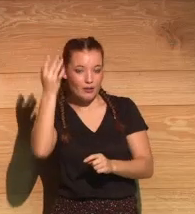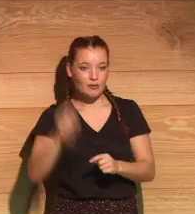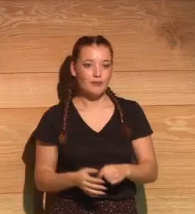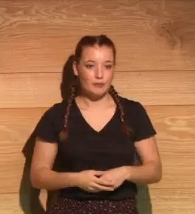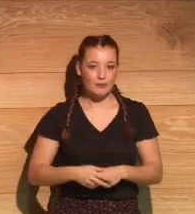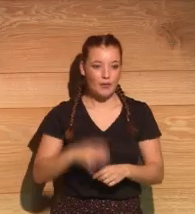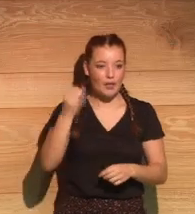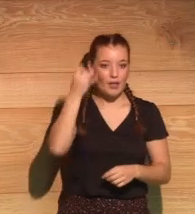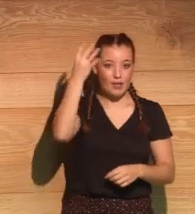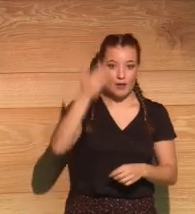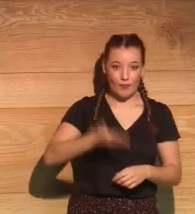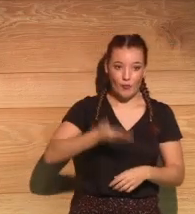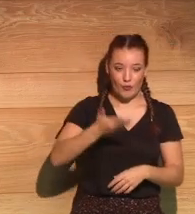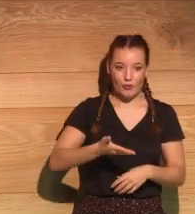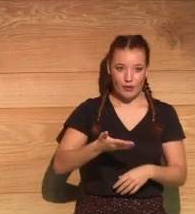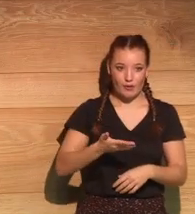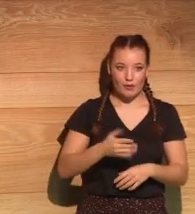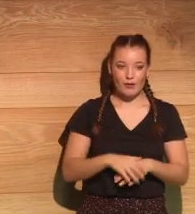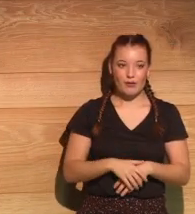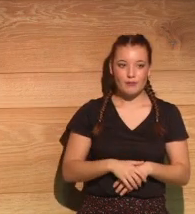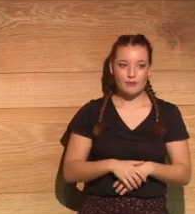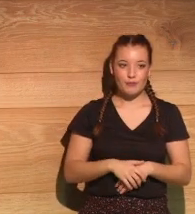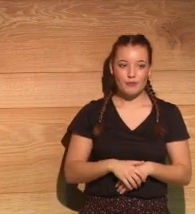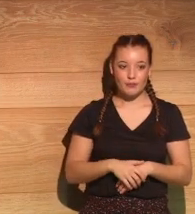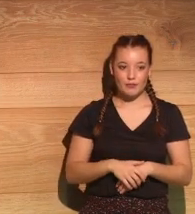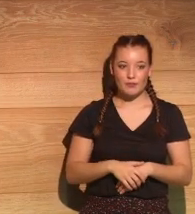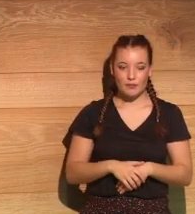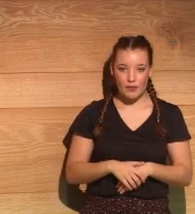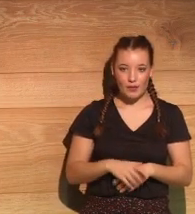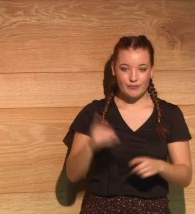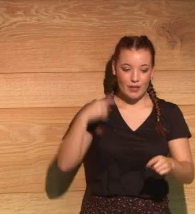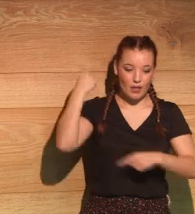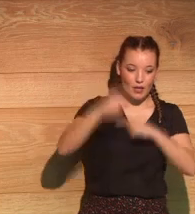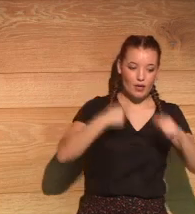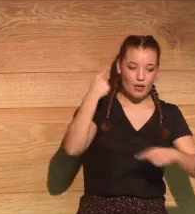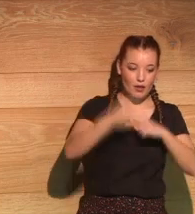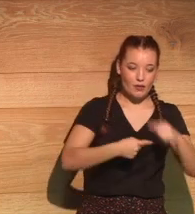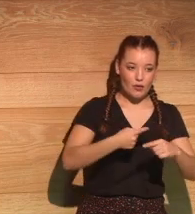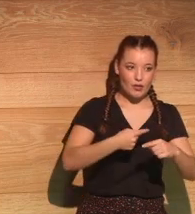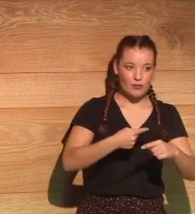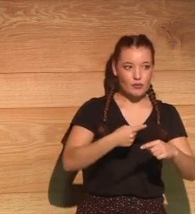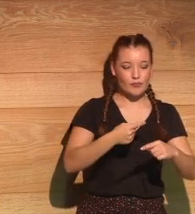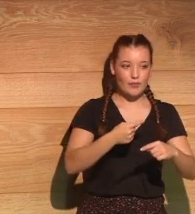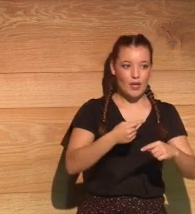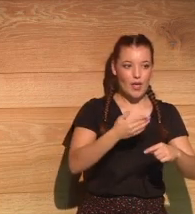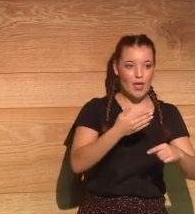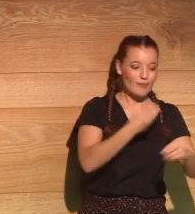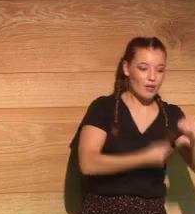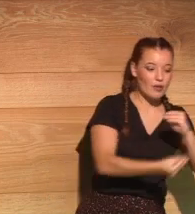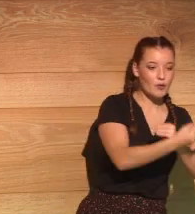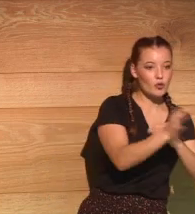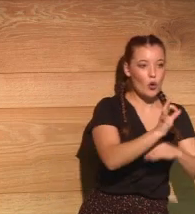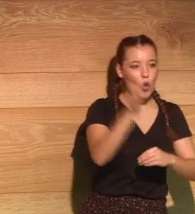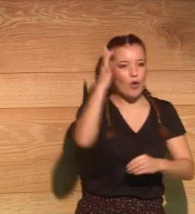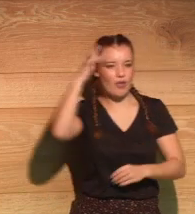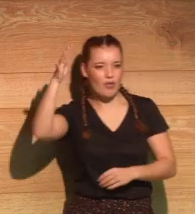muy sugerente que vuelve a plantear el asunto de si las generaciones son un punto de partida o un punto de llegada, si se definen por la fecha de nacimiento o por algún tipo de ideal al que